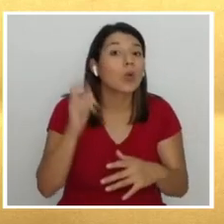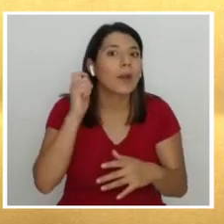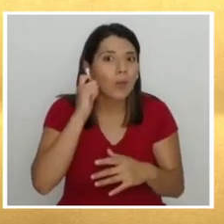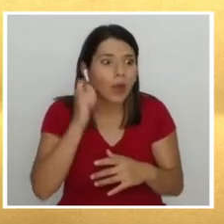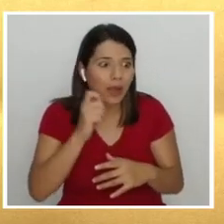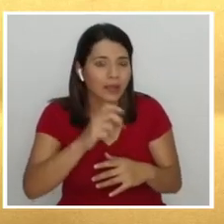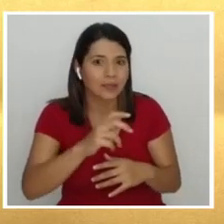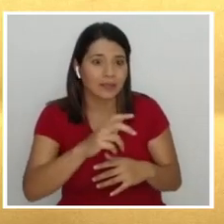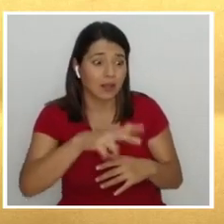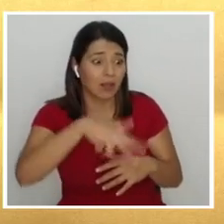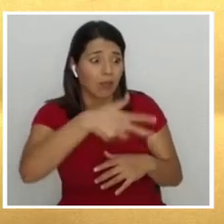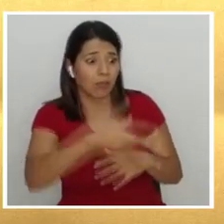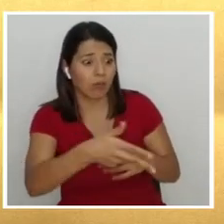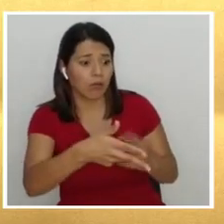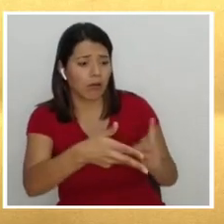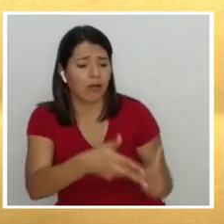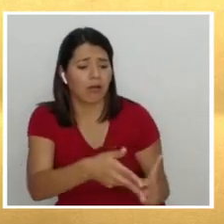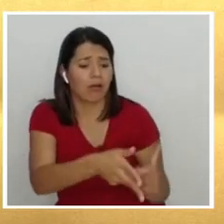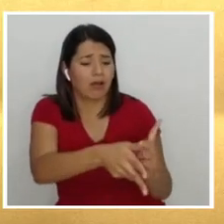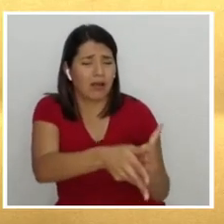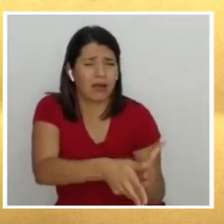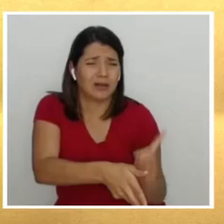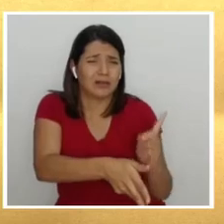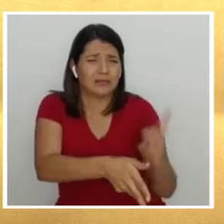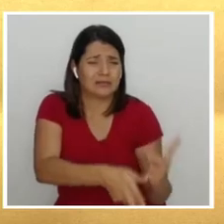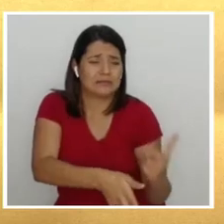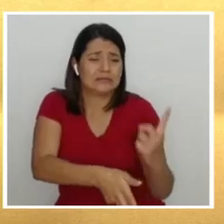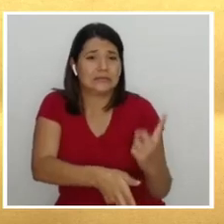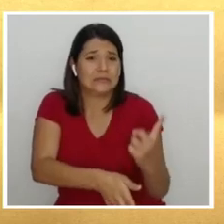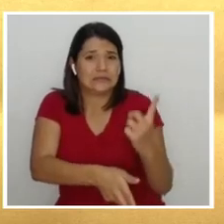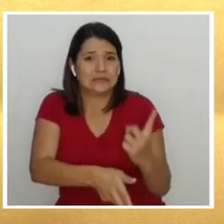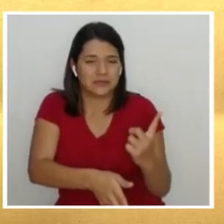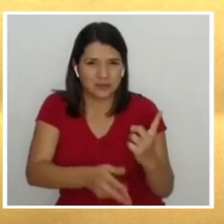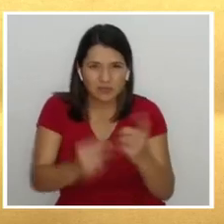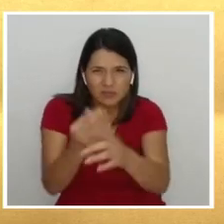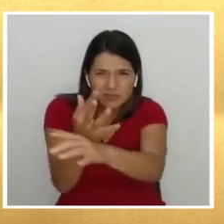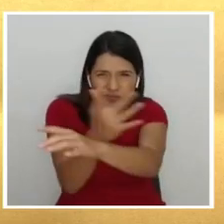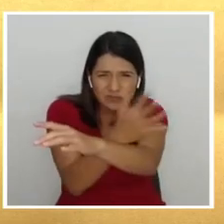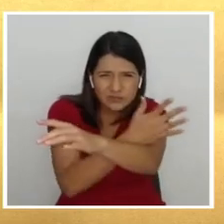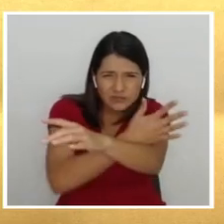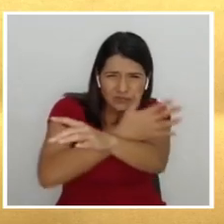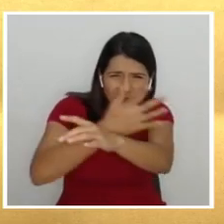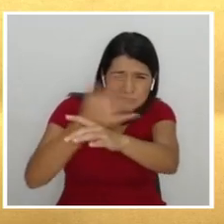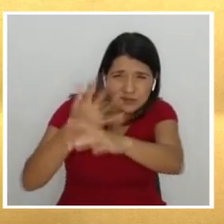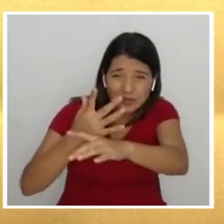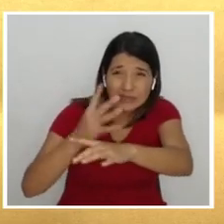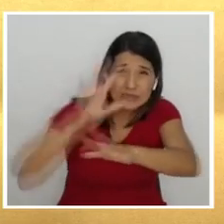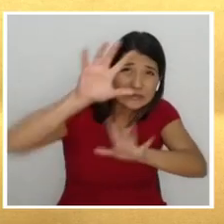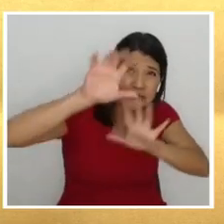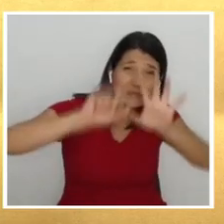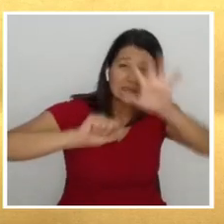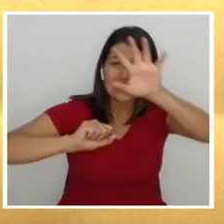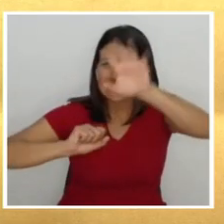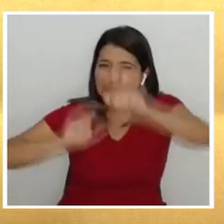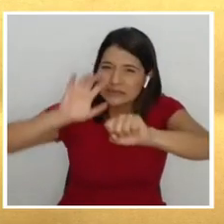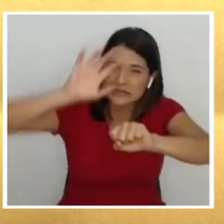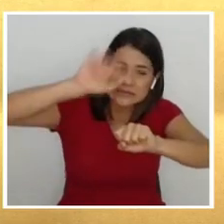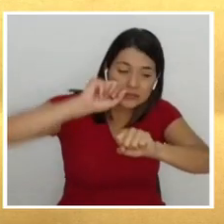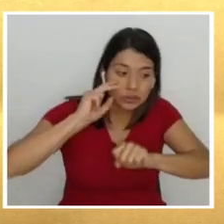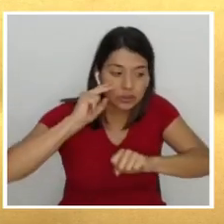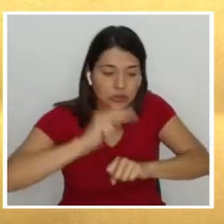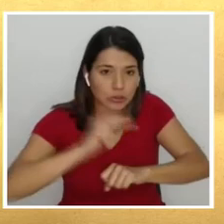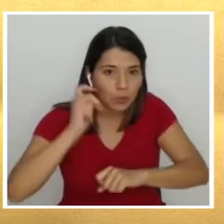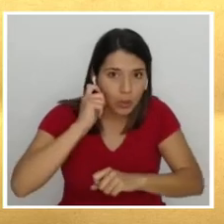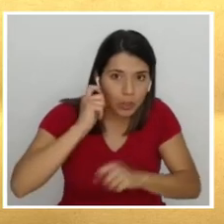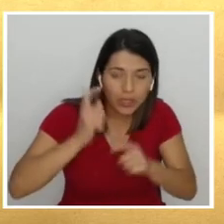saliendo entre el charral de ese lugar. Entonces inmediatamente fui y